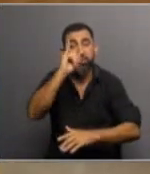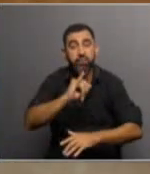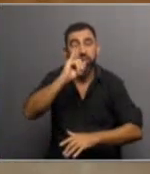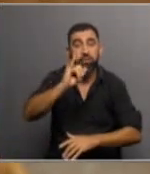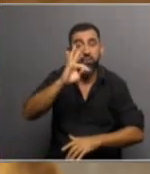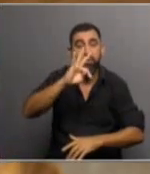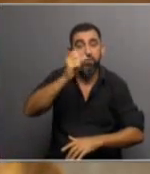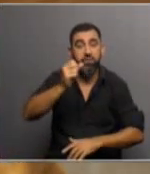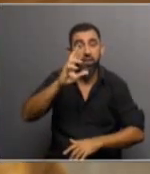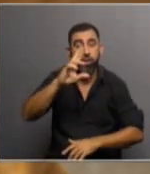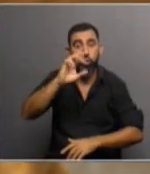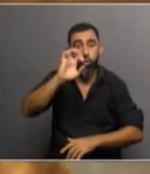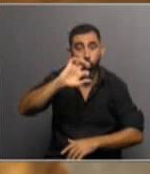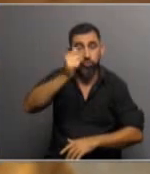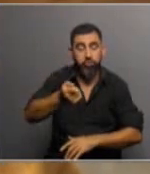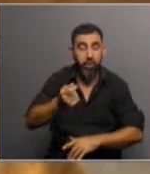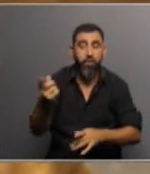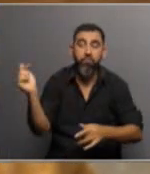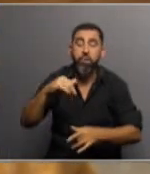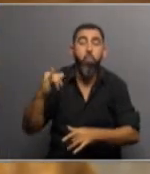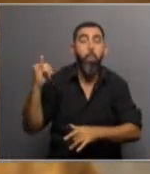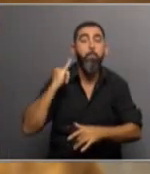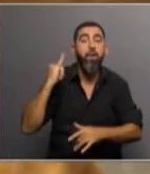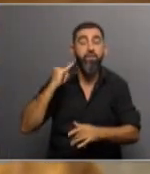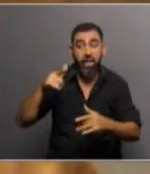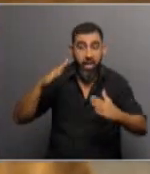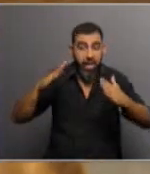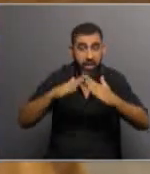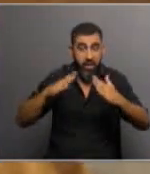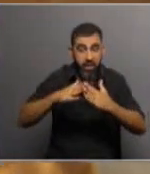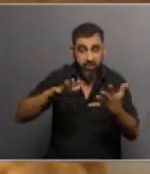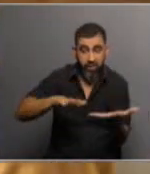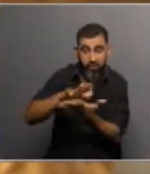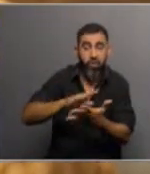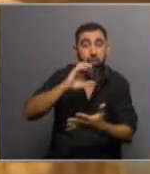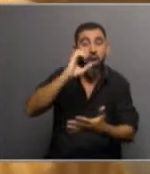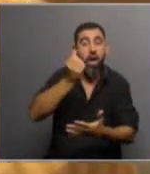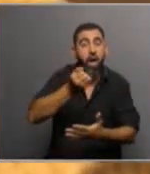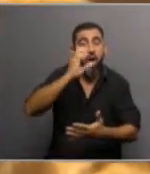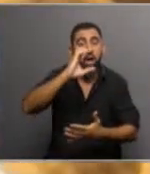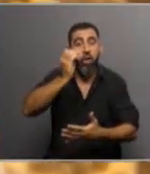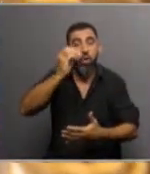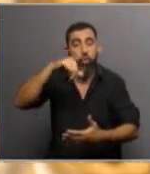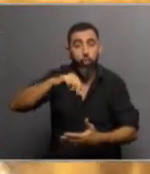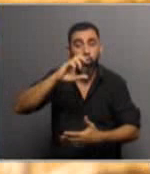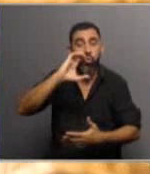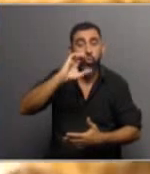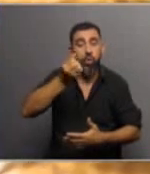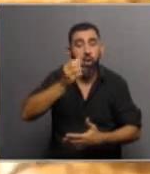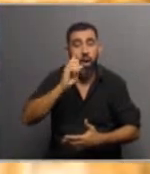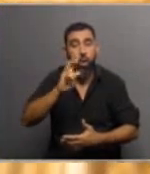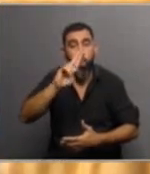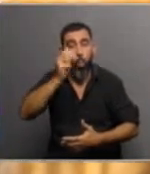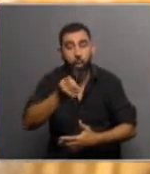zitarrosa y no vinimos hasta malvinas hasta la que era su casa en el barrio aconcagua y fíjate que el lujo que nos dábamos porque estábamos con su